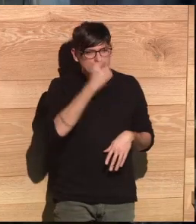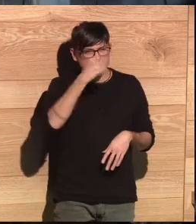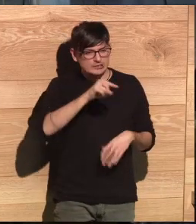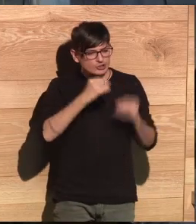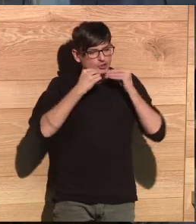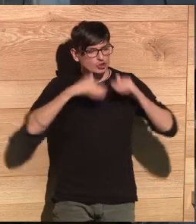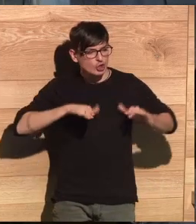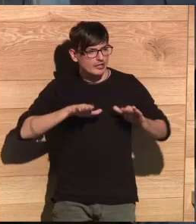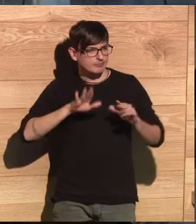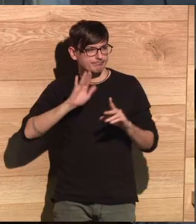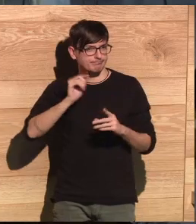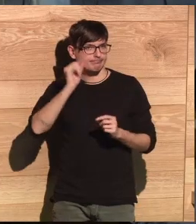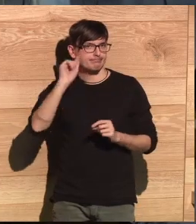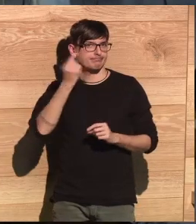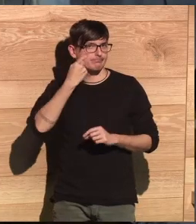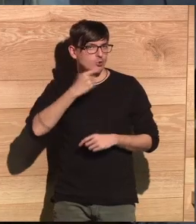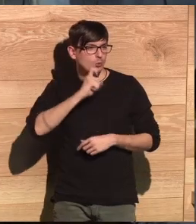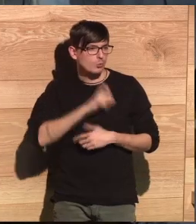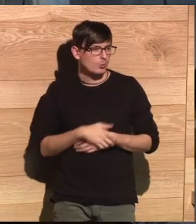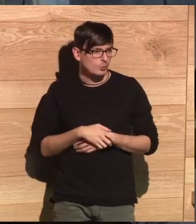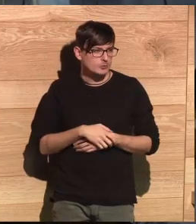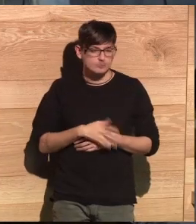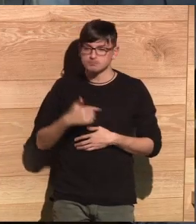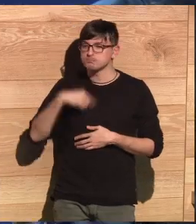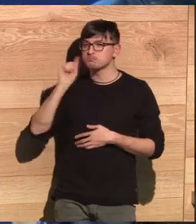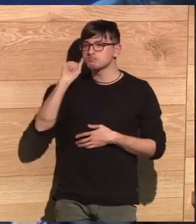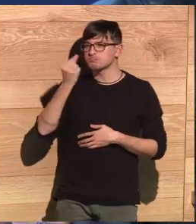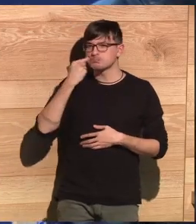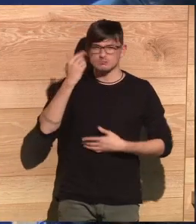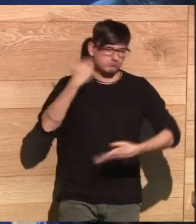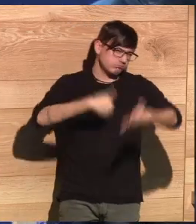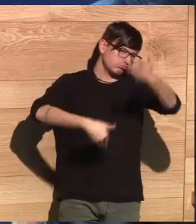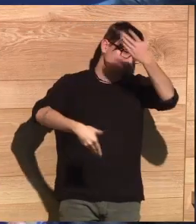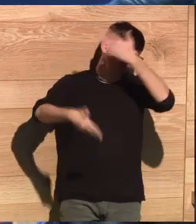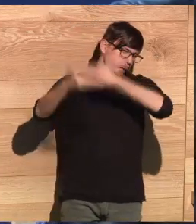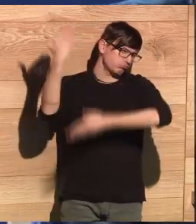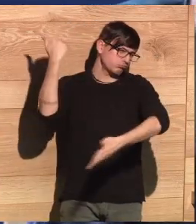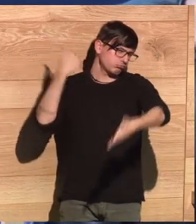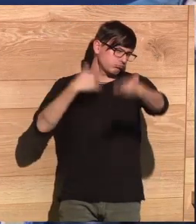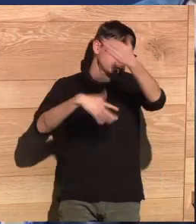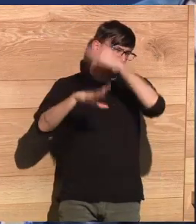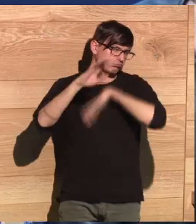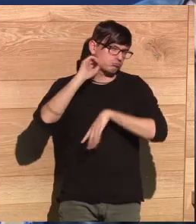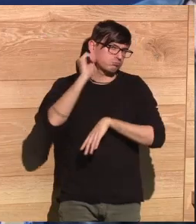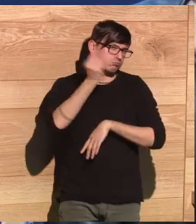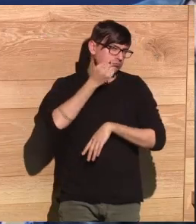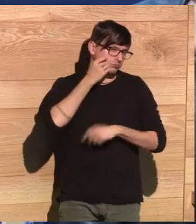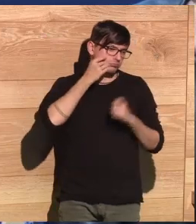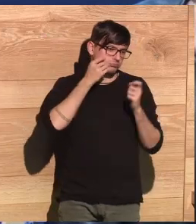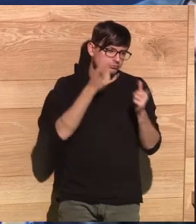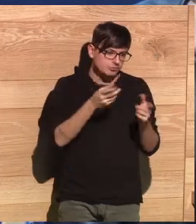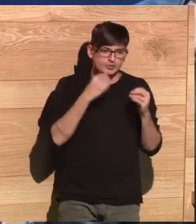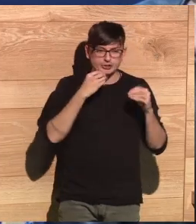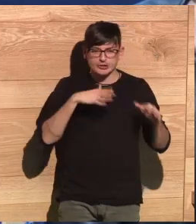a su historia? ¿Cómo las descubriste tú? Yo las descubrí hace un montón de años y era una historia como un